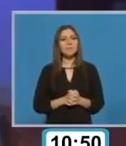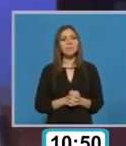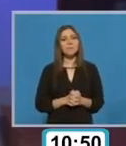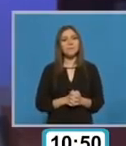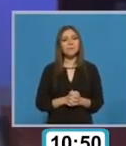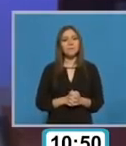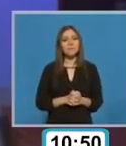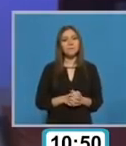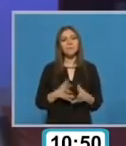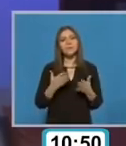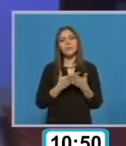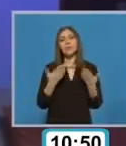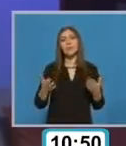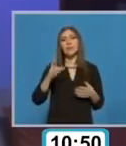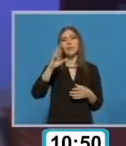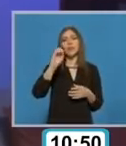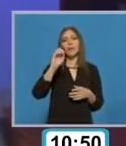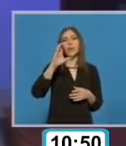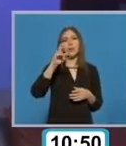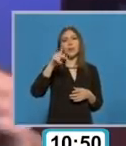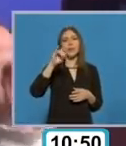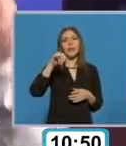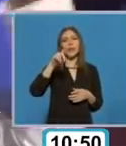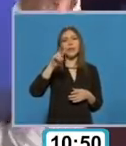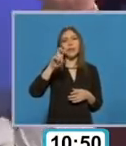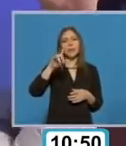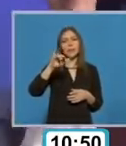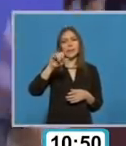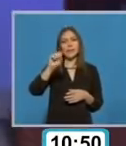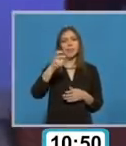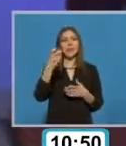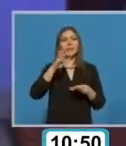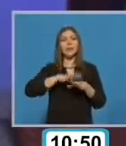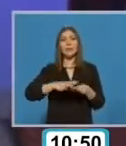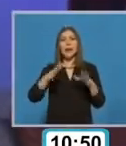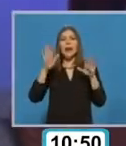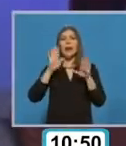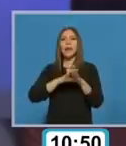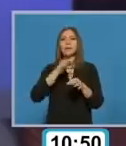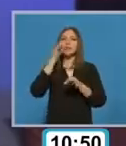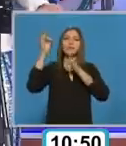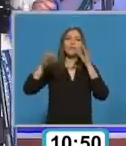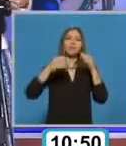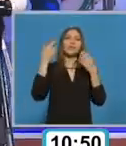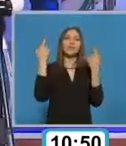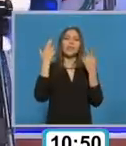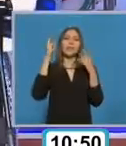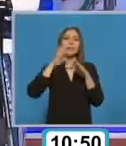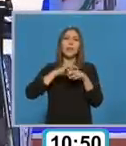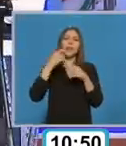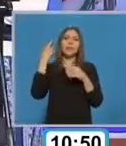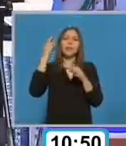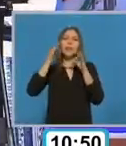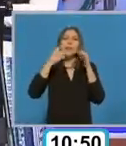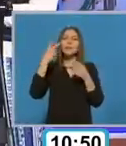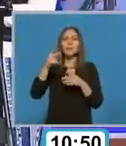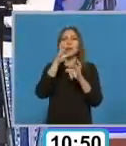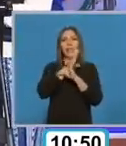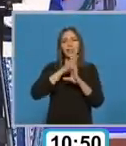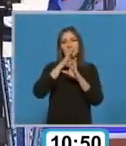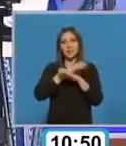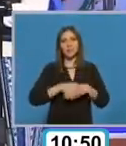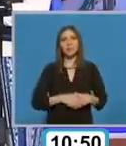bueno, los Rocking Devils fueron los que hicieron más el Ajá. boom de Mundialmente esta canción. Sí, no, fue hombre. conocido, ¿no? Sí, sí, sí. ¿Y a ustedes se